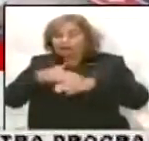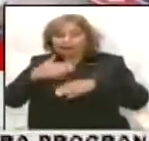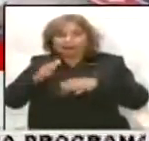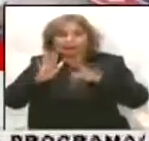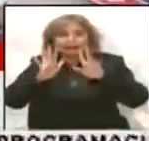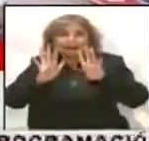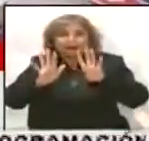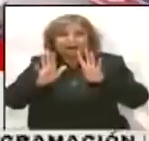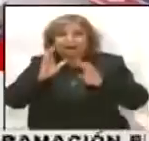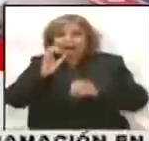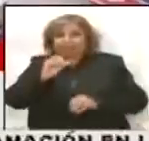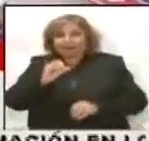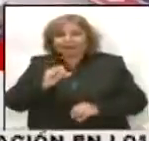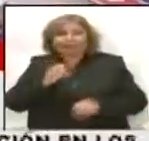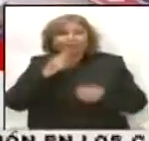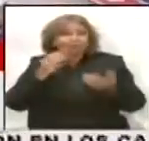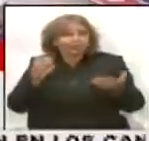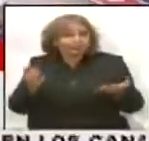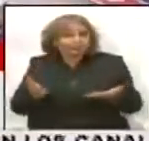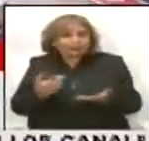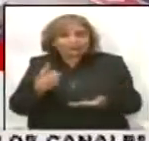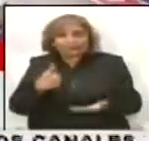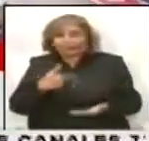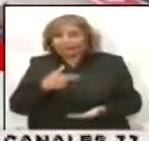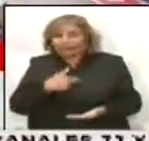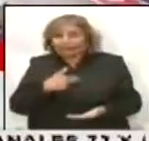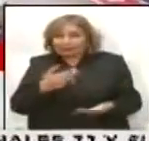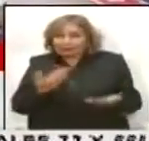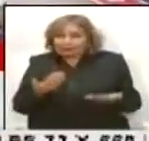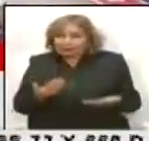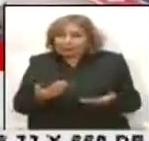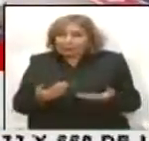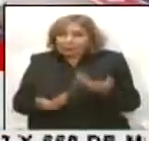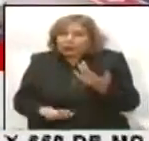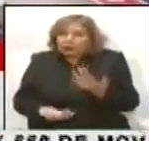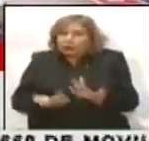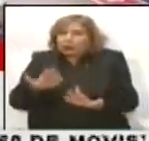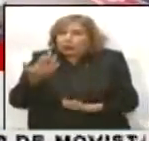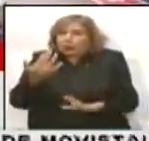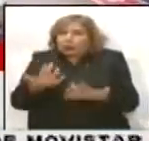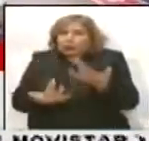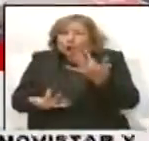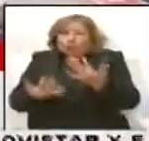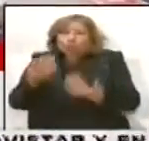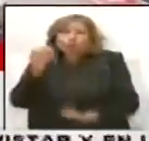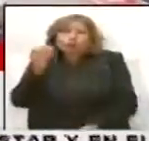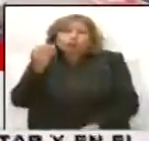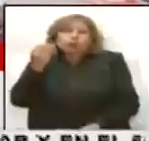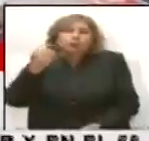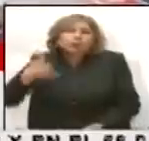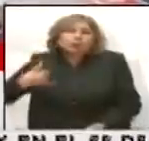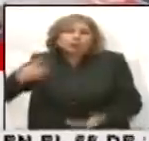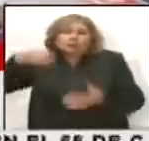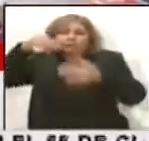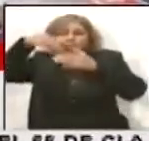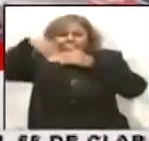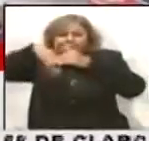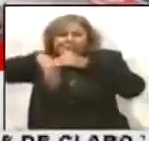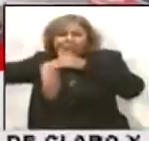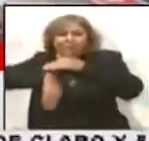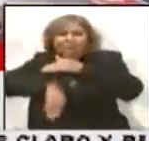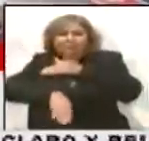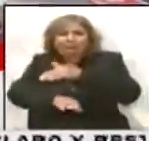90 en nuestro país, en este país nuestro que tanto queremos, se quemaba a jóvenes estudiantes en los sótanos de, que hoy es